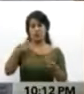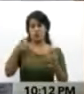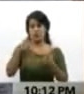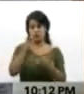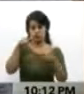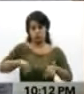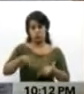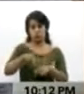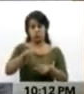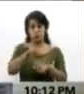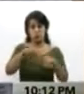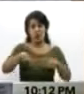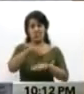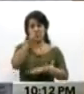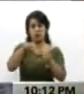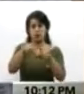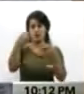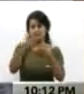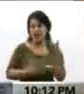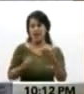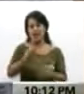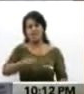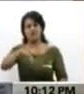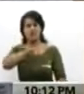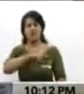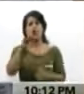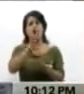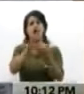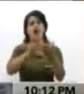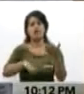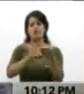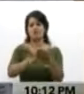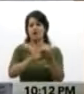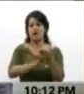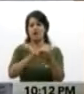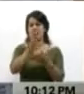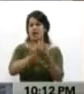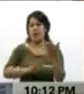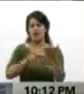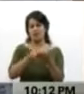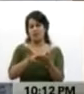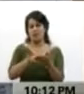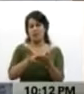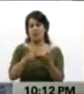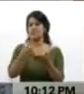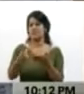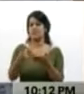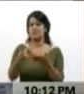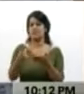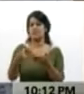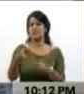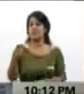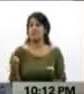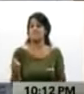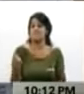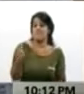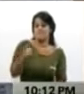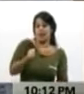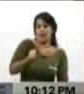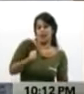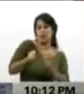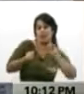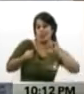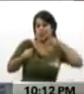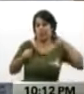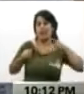Nacional, se le falsificó una carta para decirle palangrista y descalificarlo moralmente, y